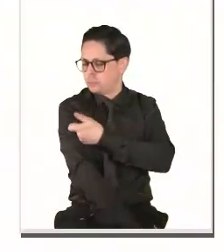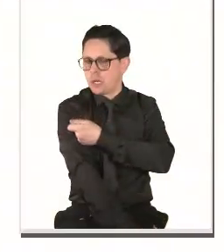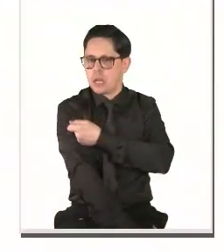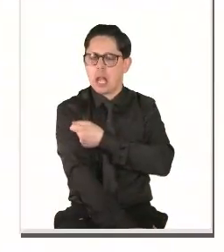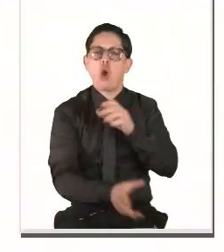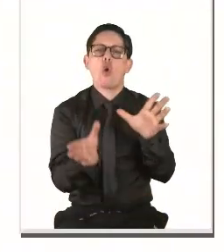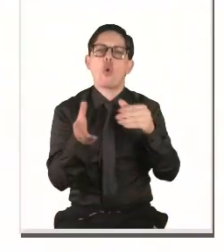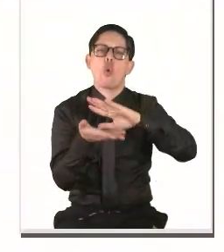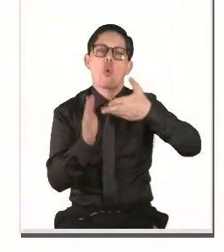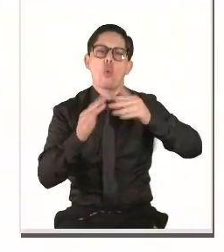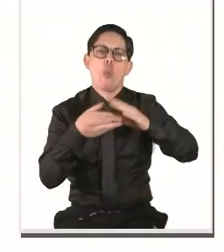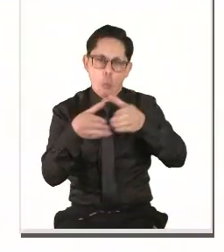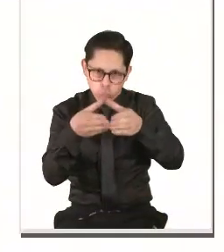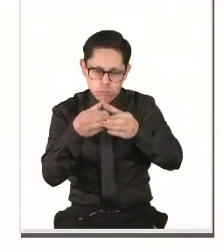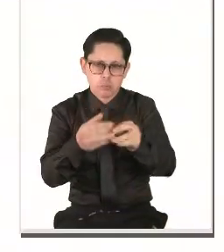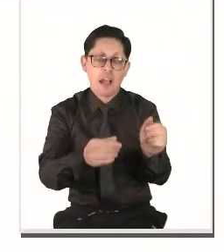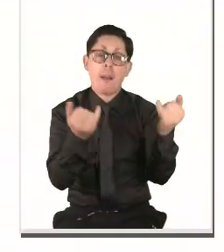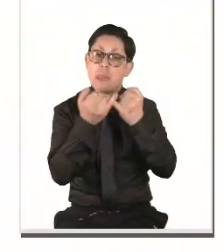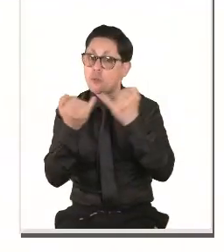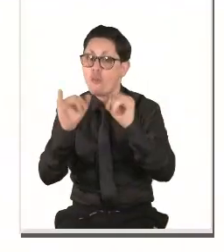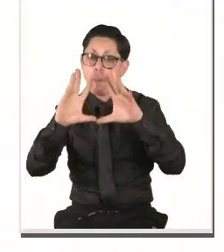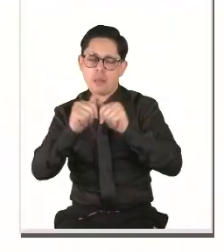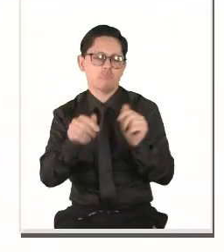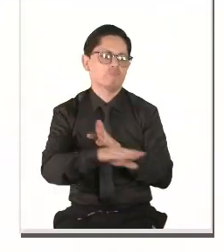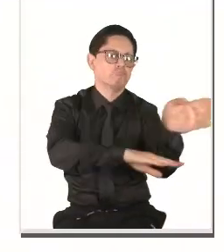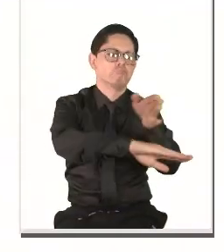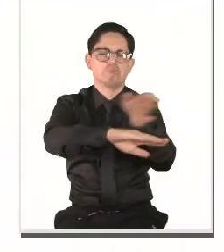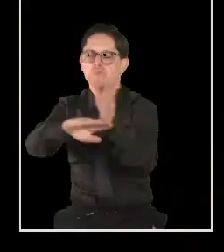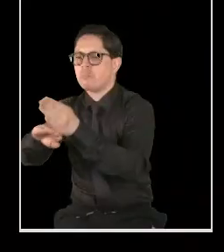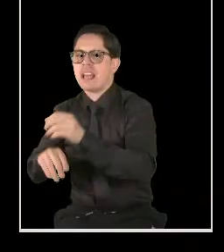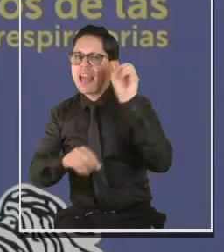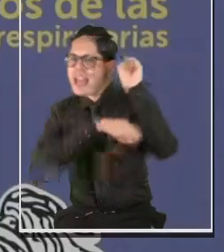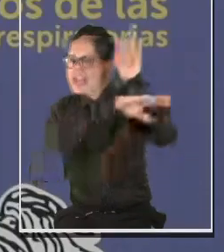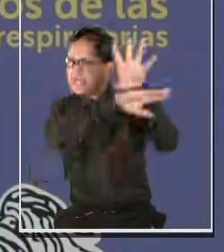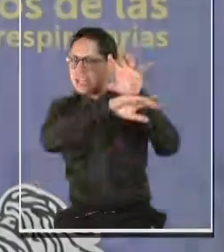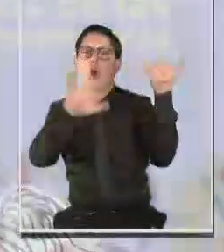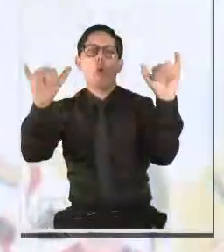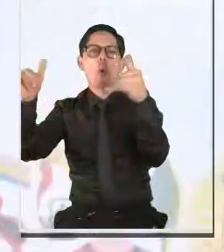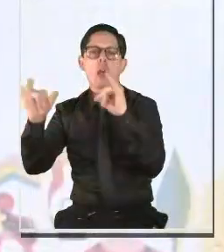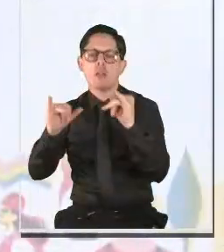demás seremi de salud región de la araucanía